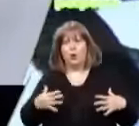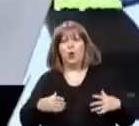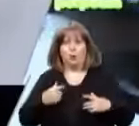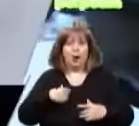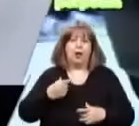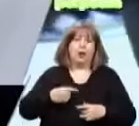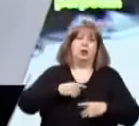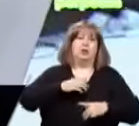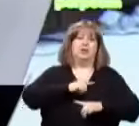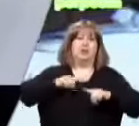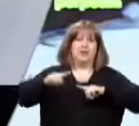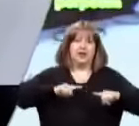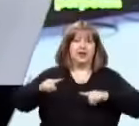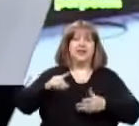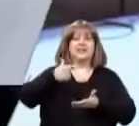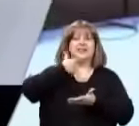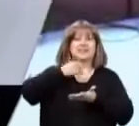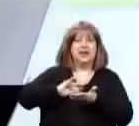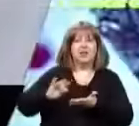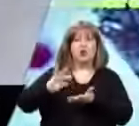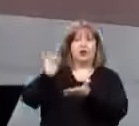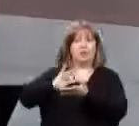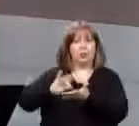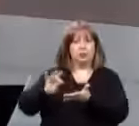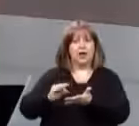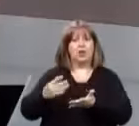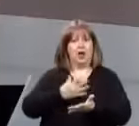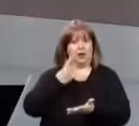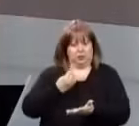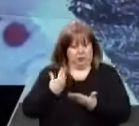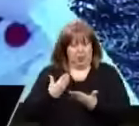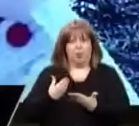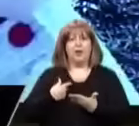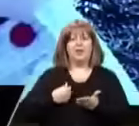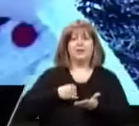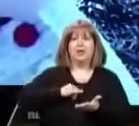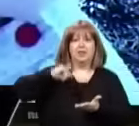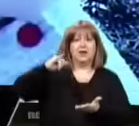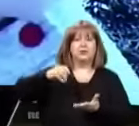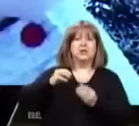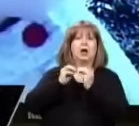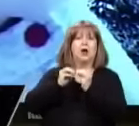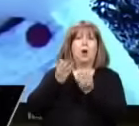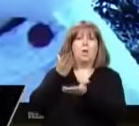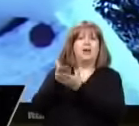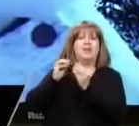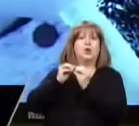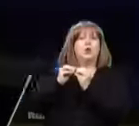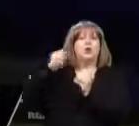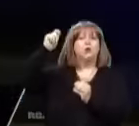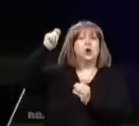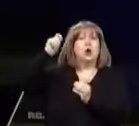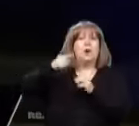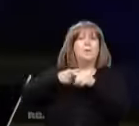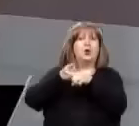de plantear realmente que estas cosas no tienen que volver a suceder. Claro, no. Bueno, la ley Lucio quedó empantanada en un problema quedó político. Quedó empantanado. El paquete de proyectos de